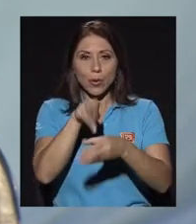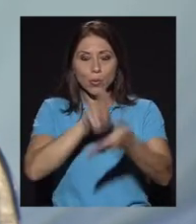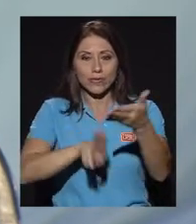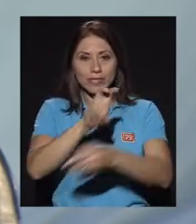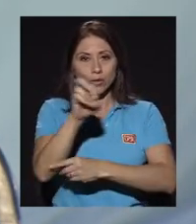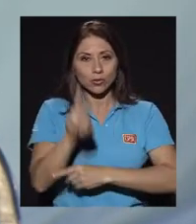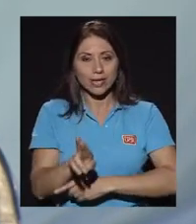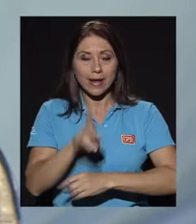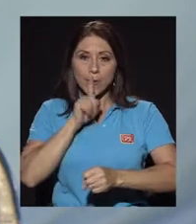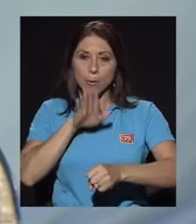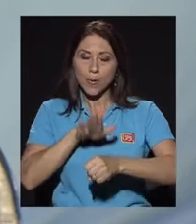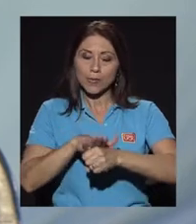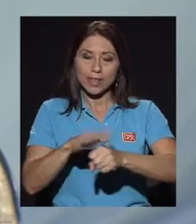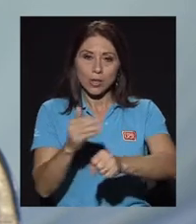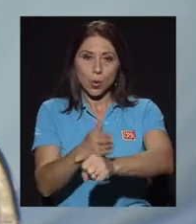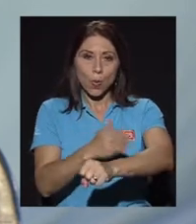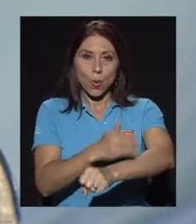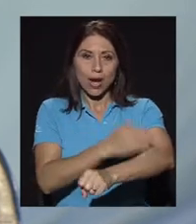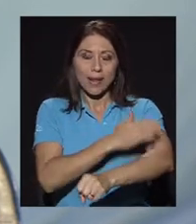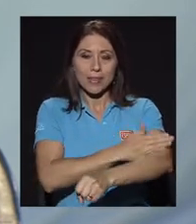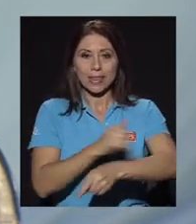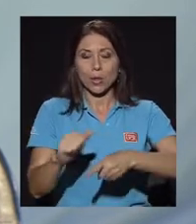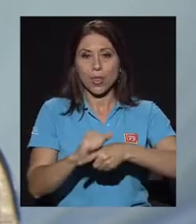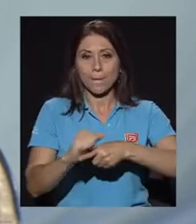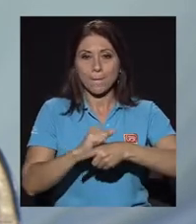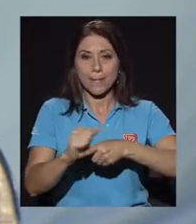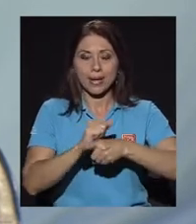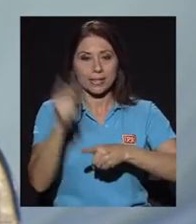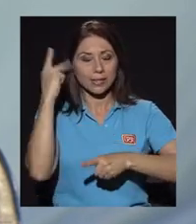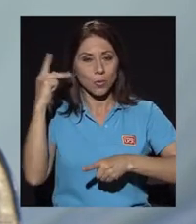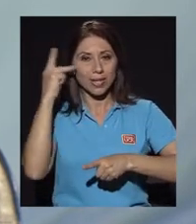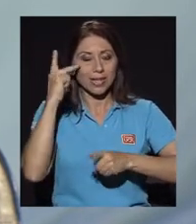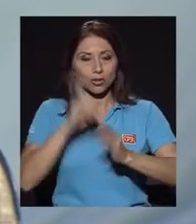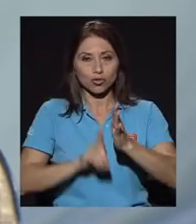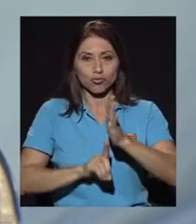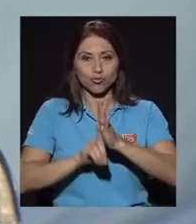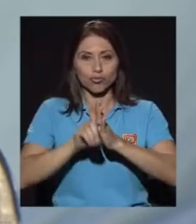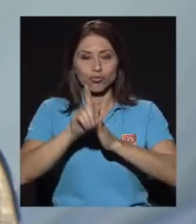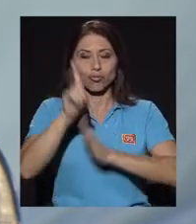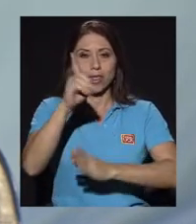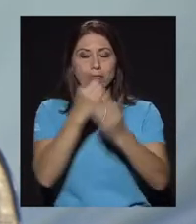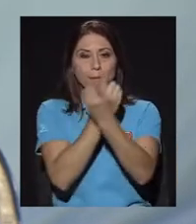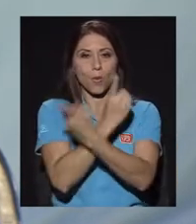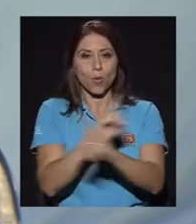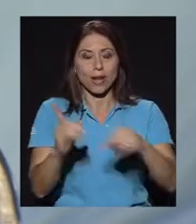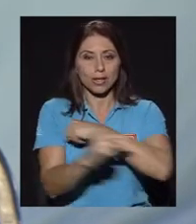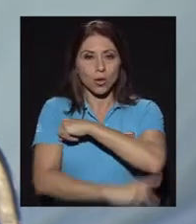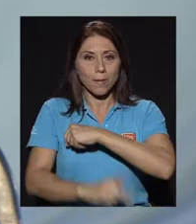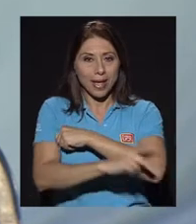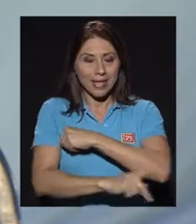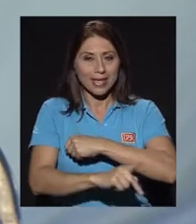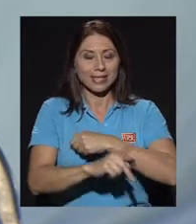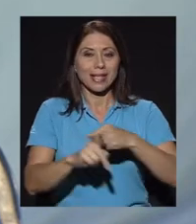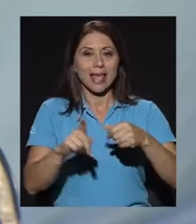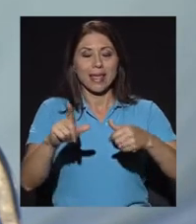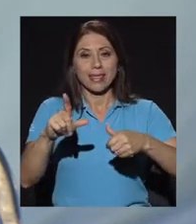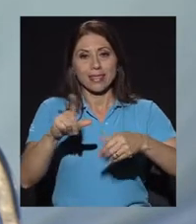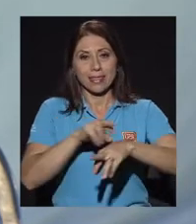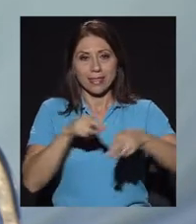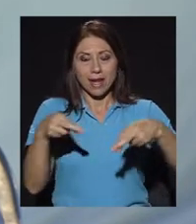Rica comprometida con el mejoramiento de las prácticas políticas y el desarrollo democrático del país, de la